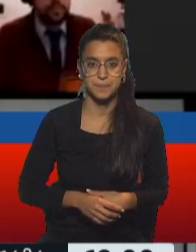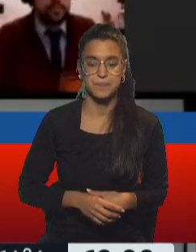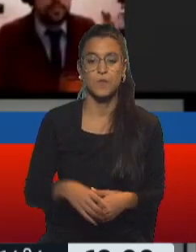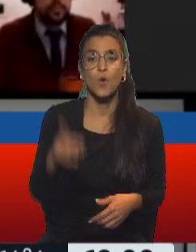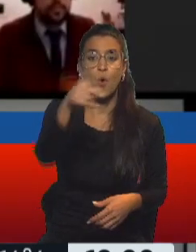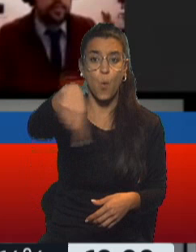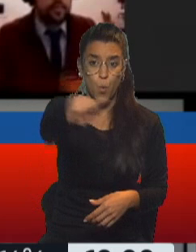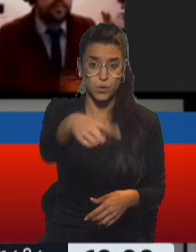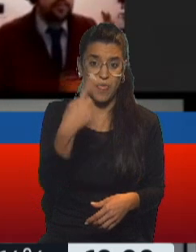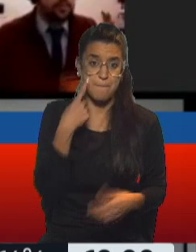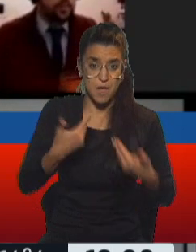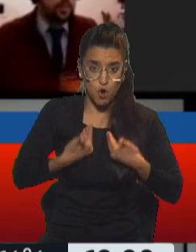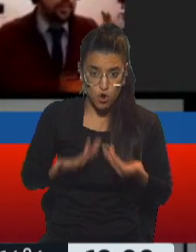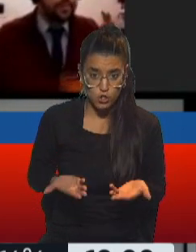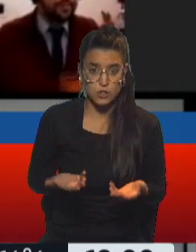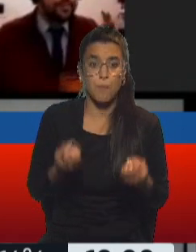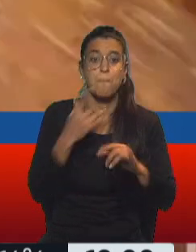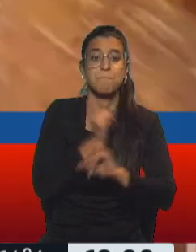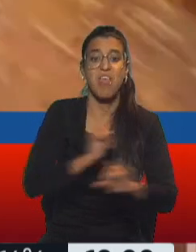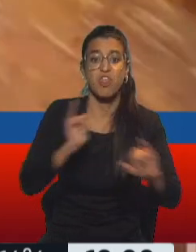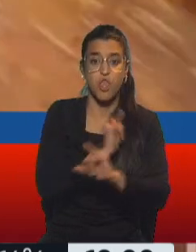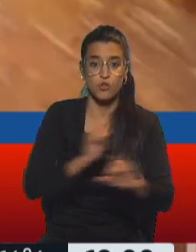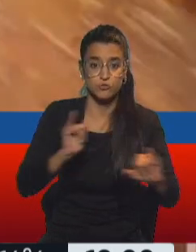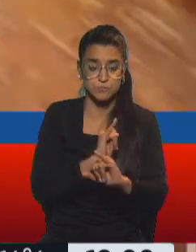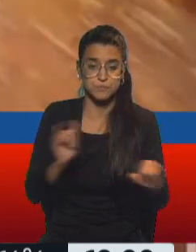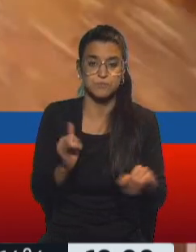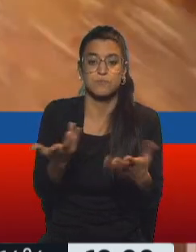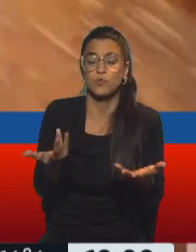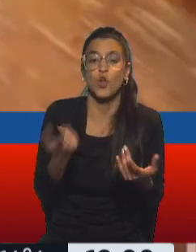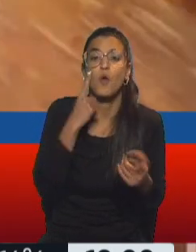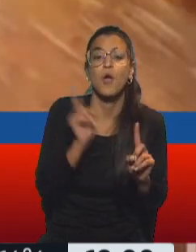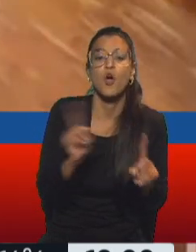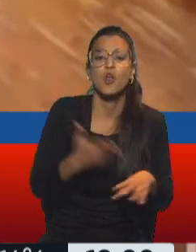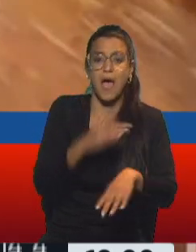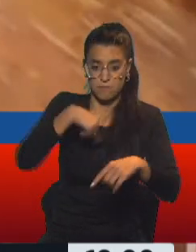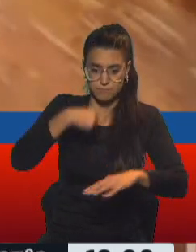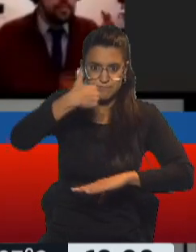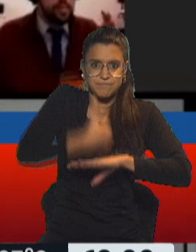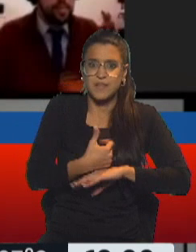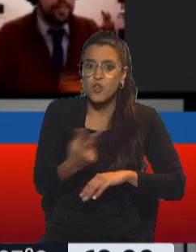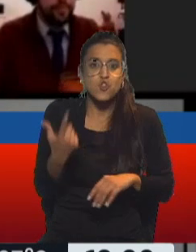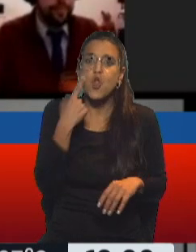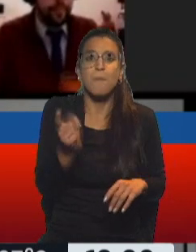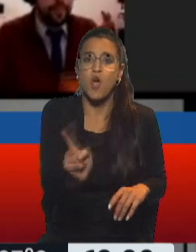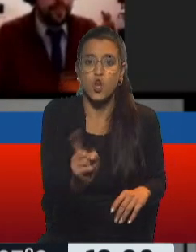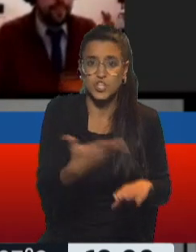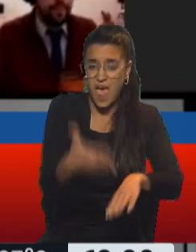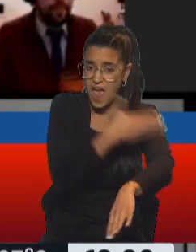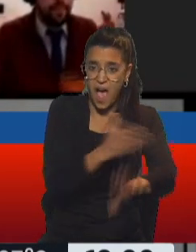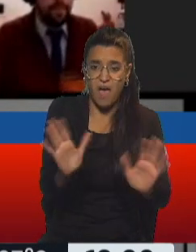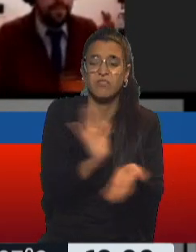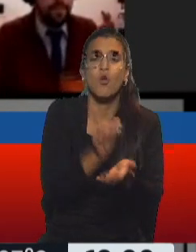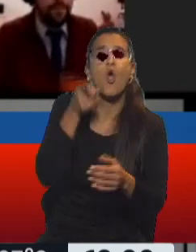Ustedes me conocieron por los medios antes que conocerme cuando yo estaba acá sentado. Tal vez como un agente